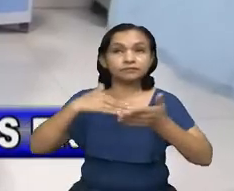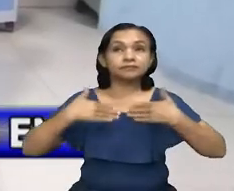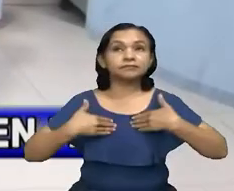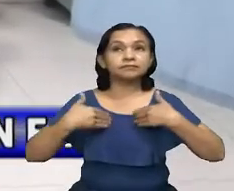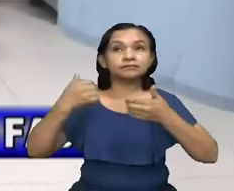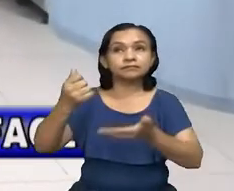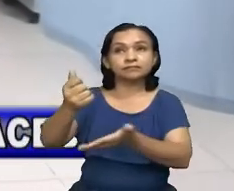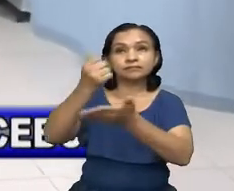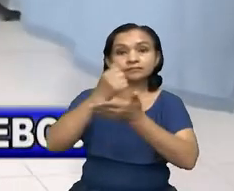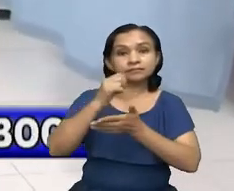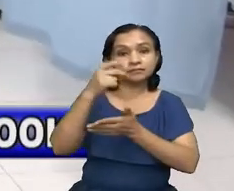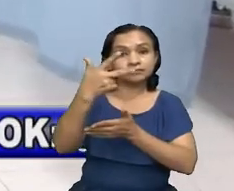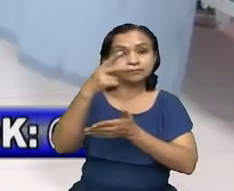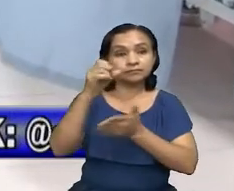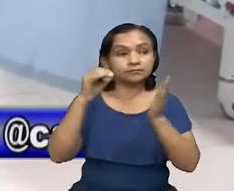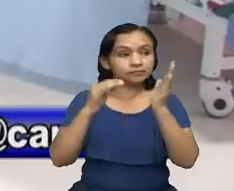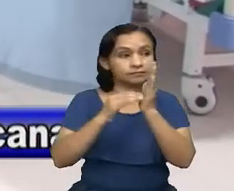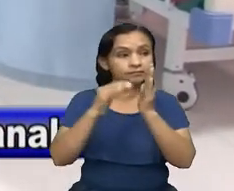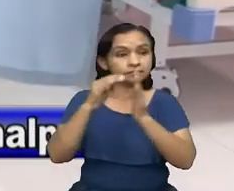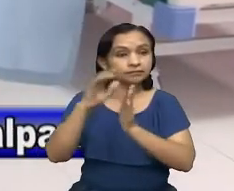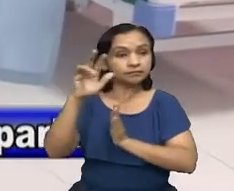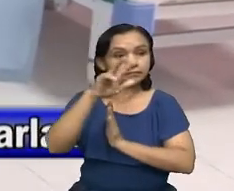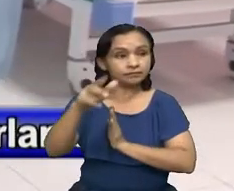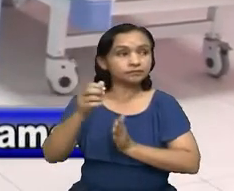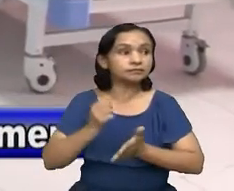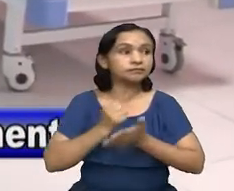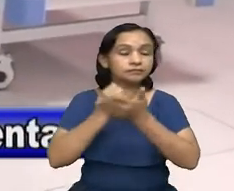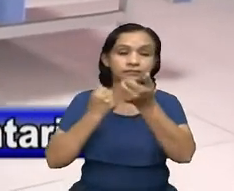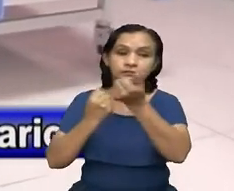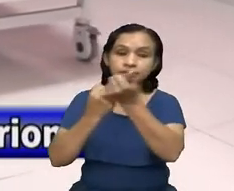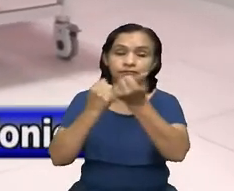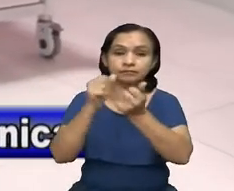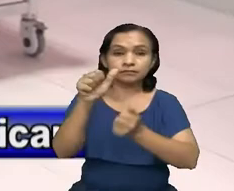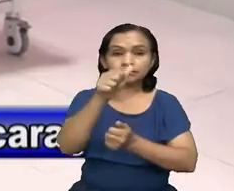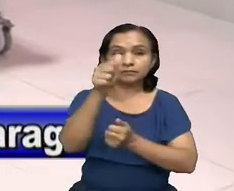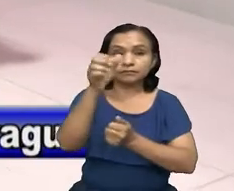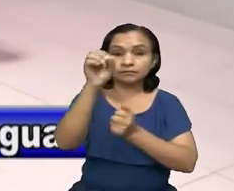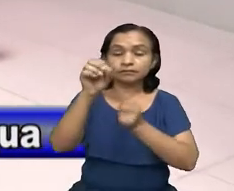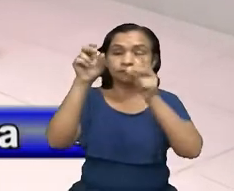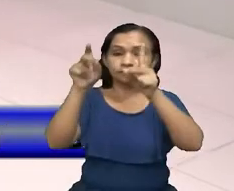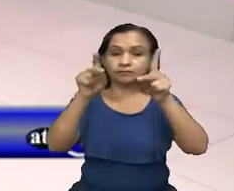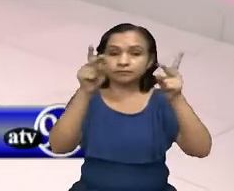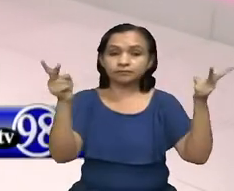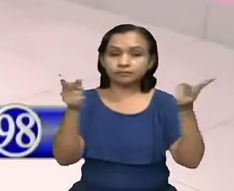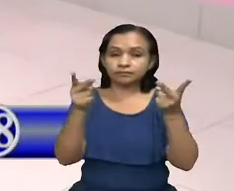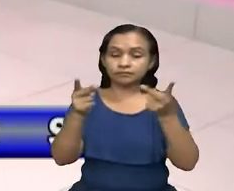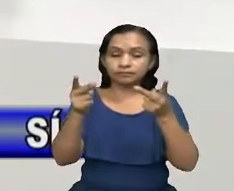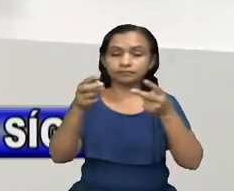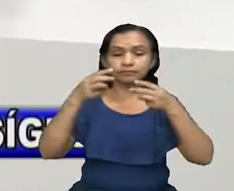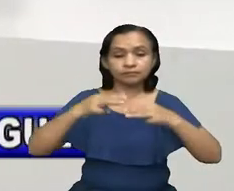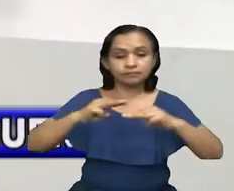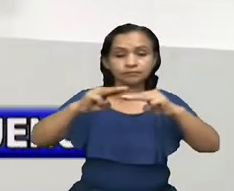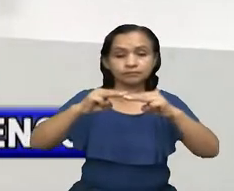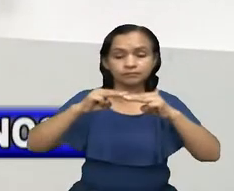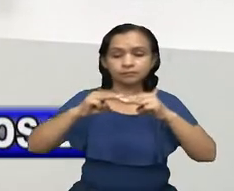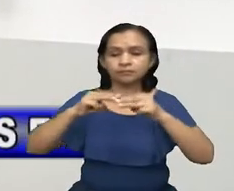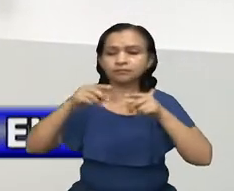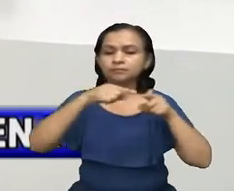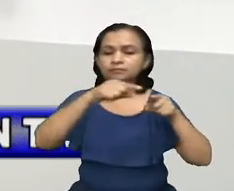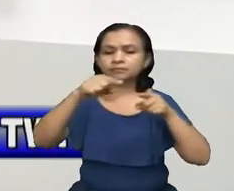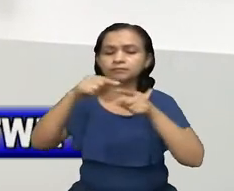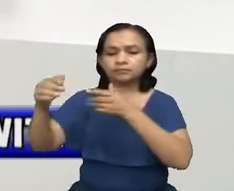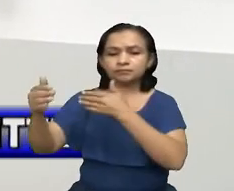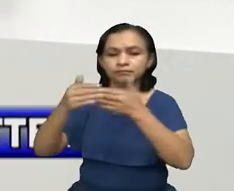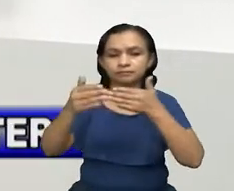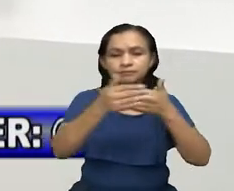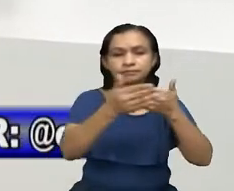de más de 80 millones de córdobas y beneficiará a más de 60 mil habitantes del municipio de Matiare y sus